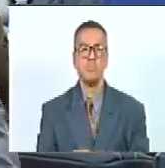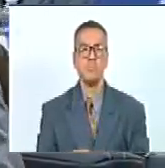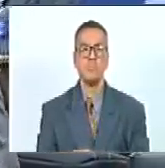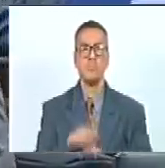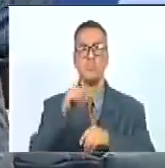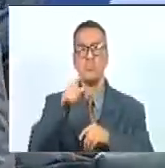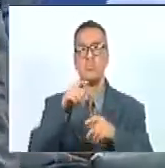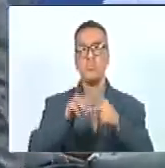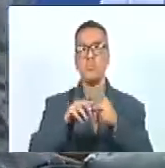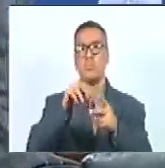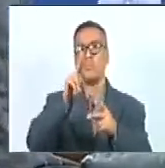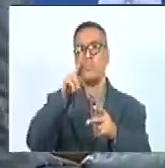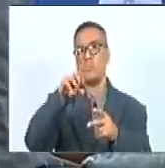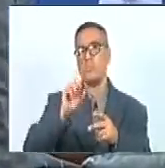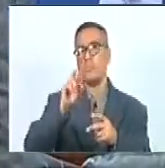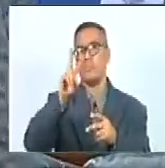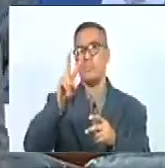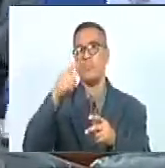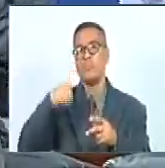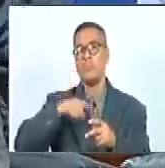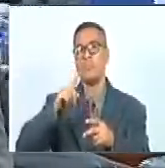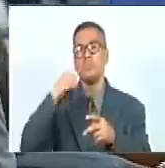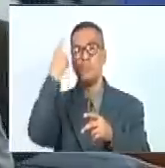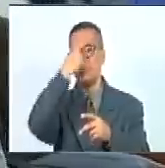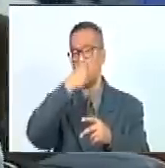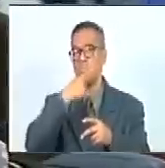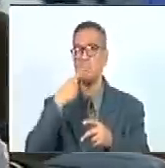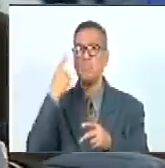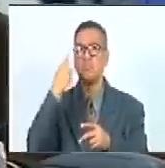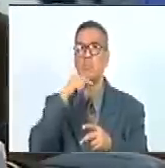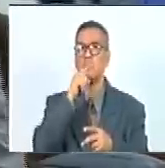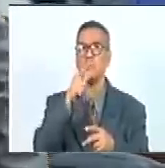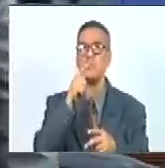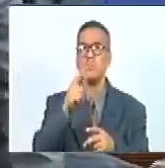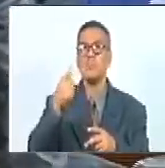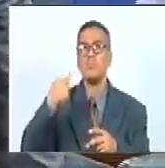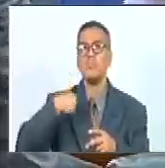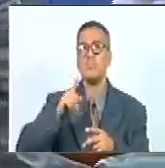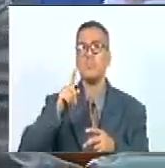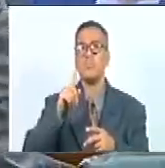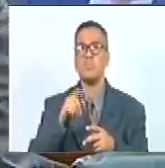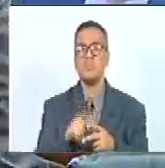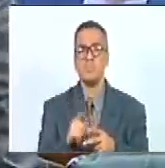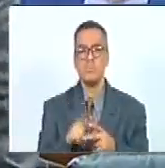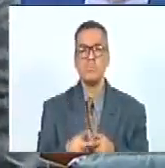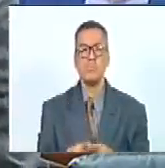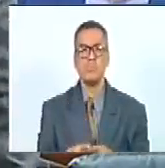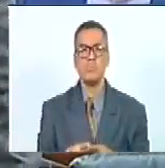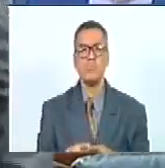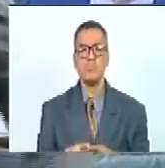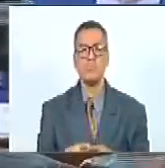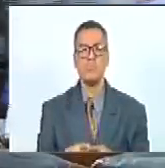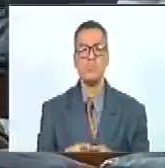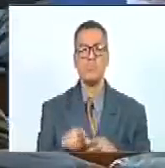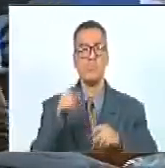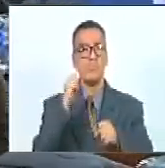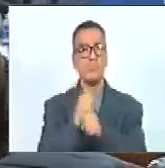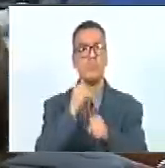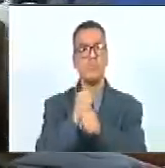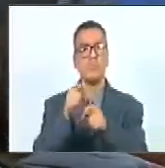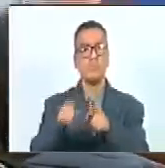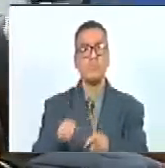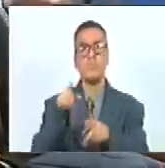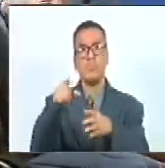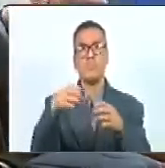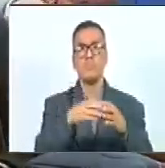Afirmar que la Universidad Central de Venezuela tiene la cara manchada es cuando menos un despropósito. La actuación de ese